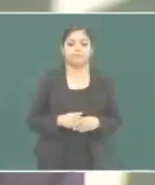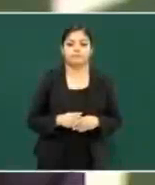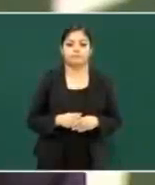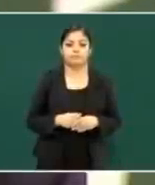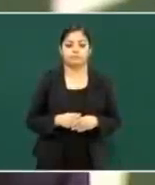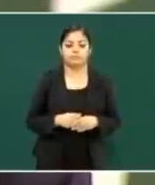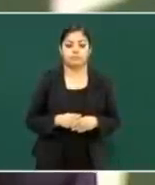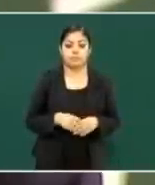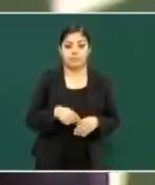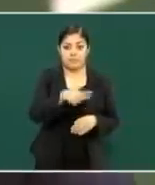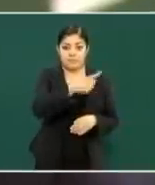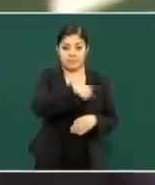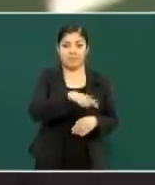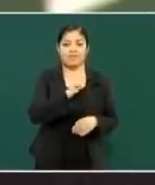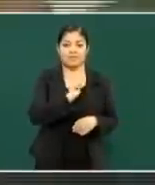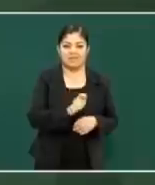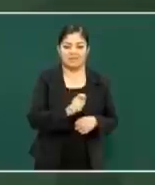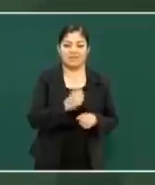guardia nacional